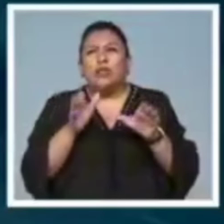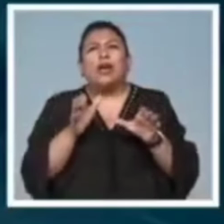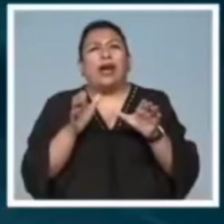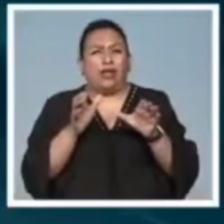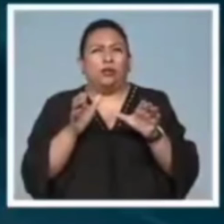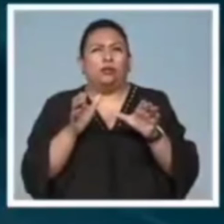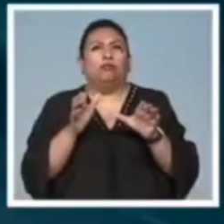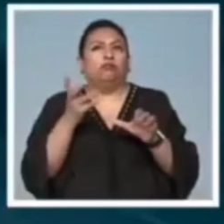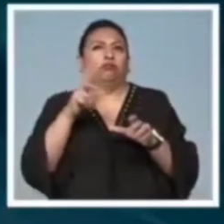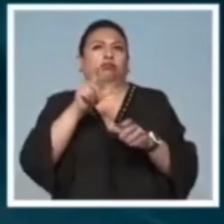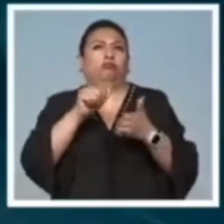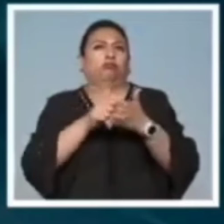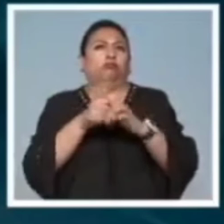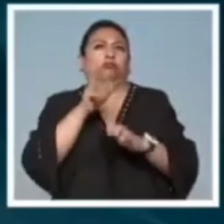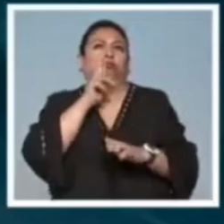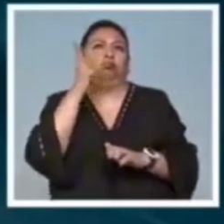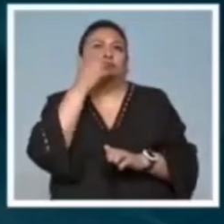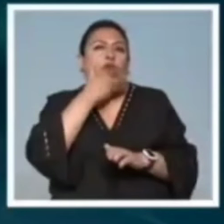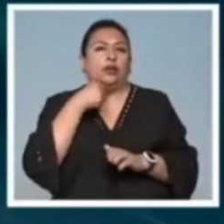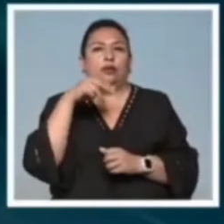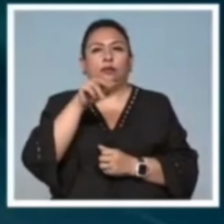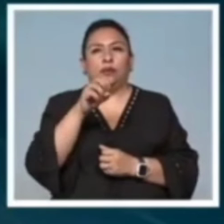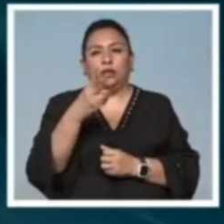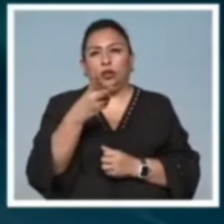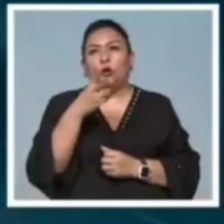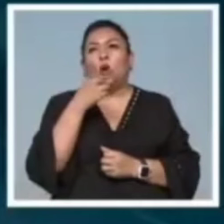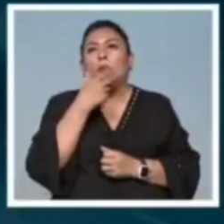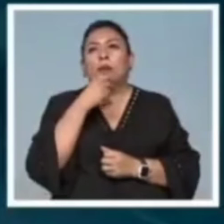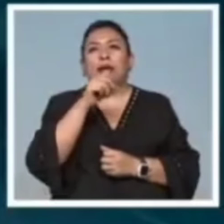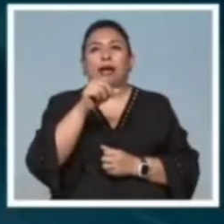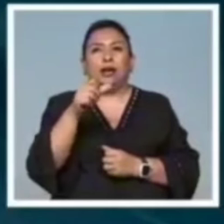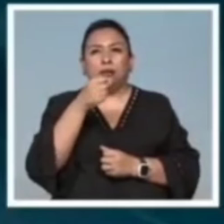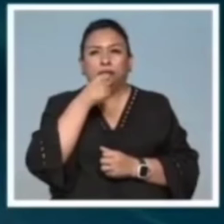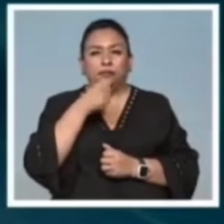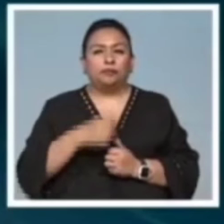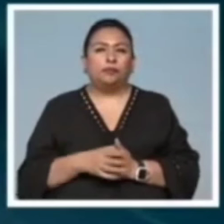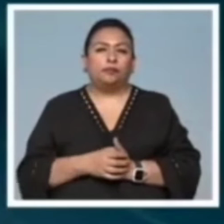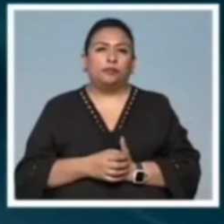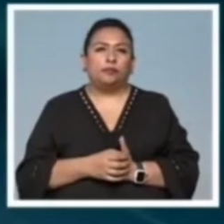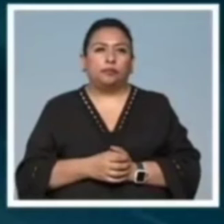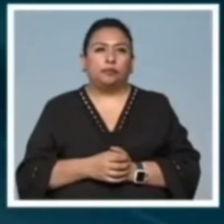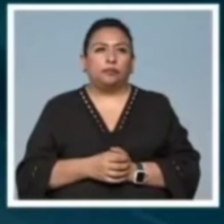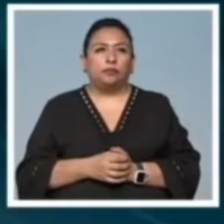los matices, pues queda algo bello. Noticias 22, Alberto Aranda.